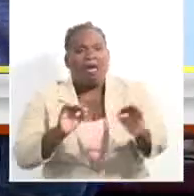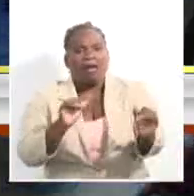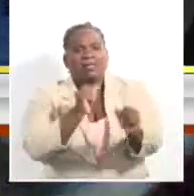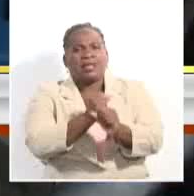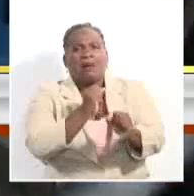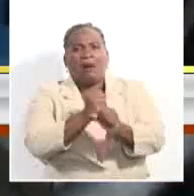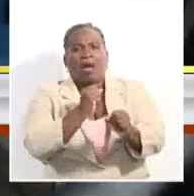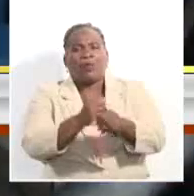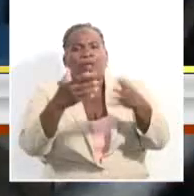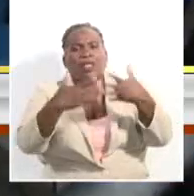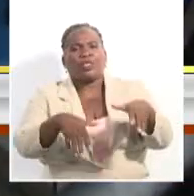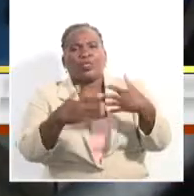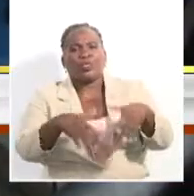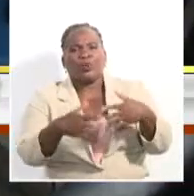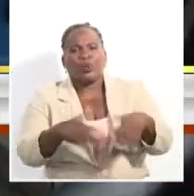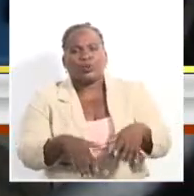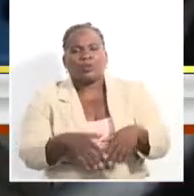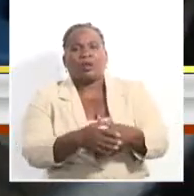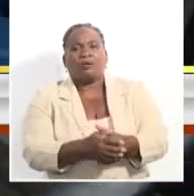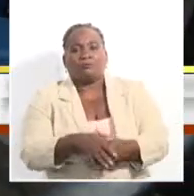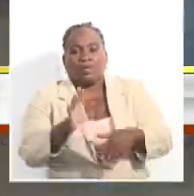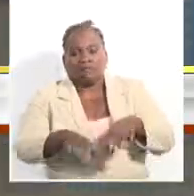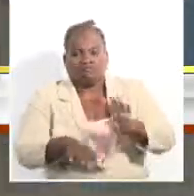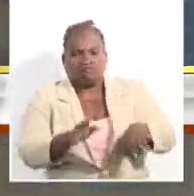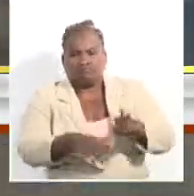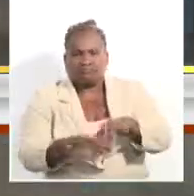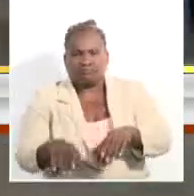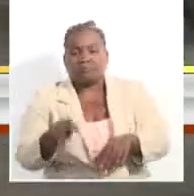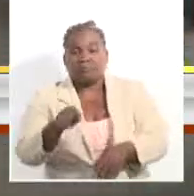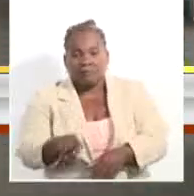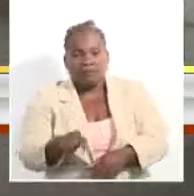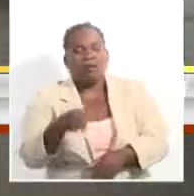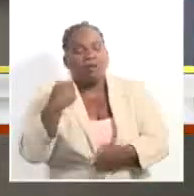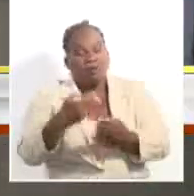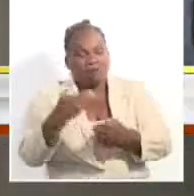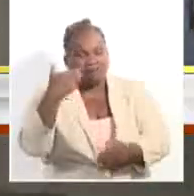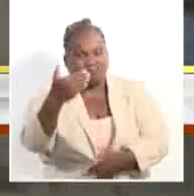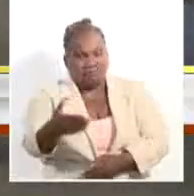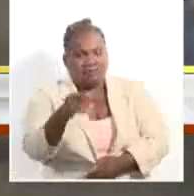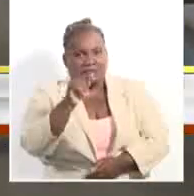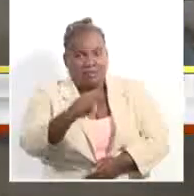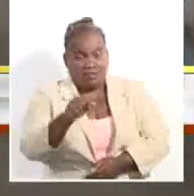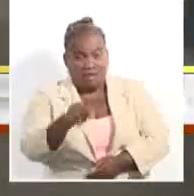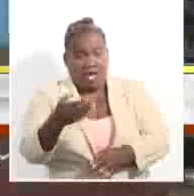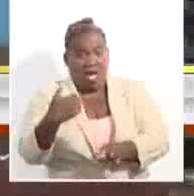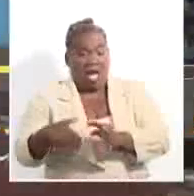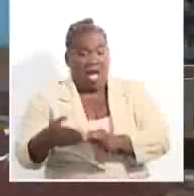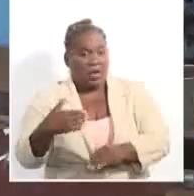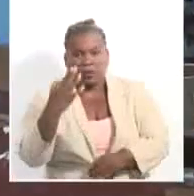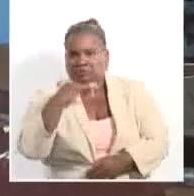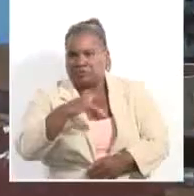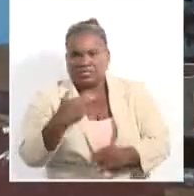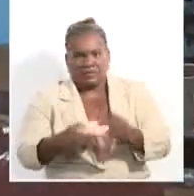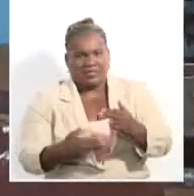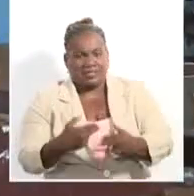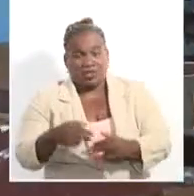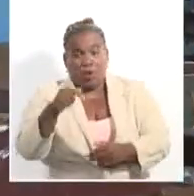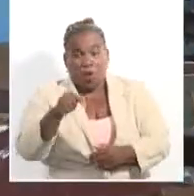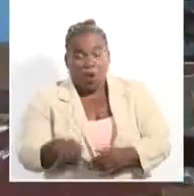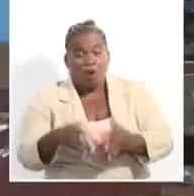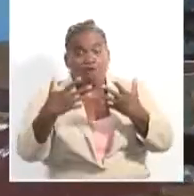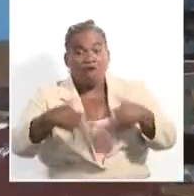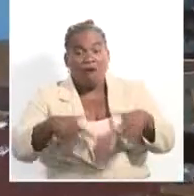instrumentos musicales, Fernando Ortiz, devuelve el optimismo por el presente y el futuro de una manufactura que había tocado fondo. Hoy se fabrican